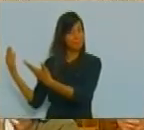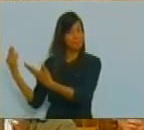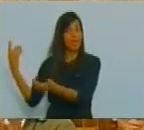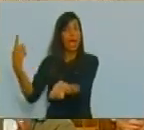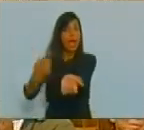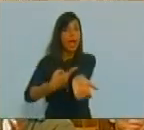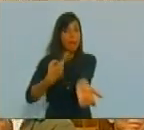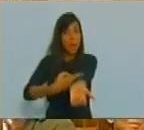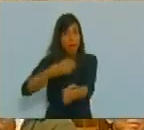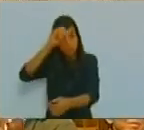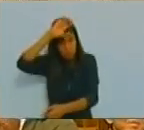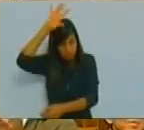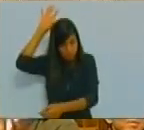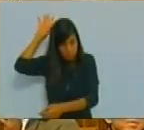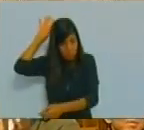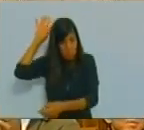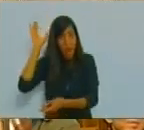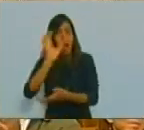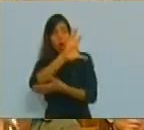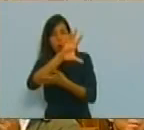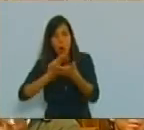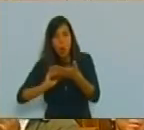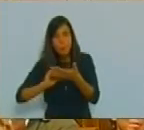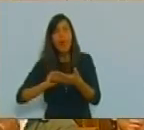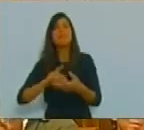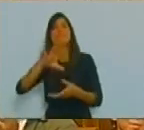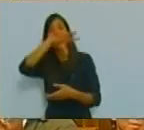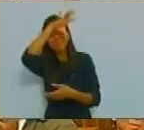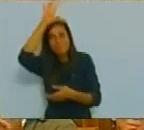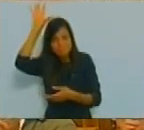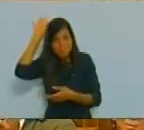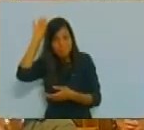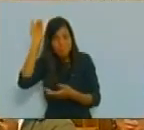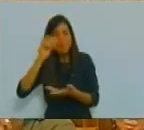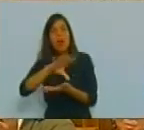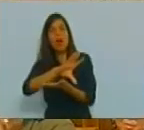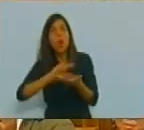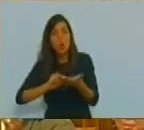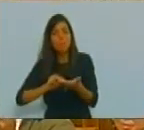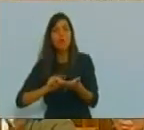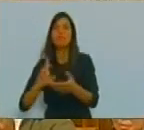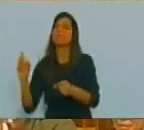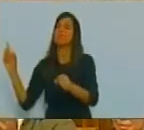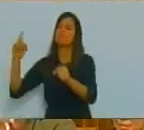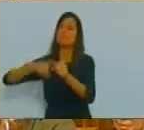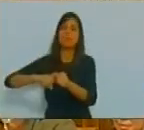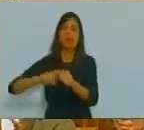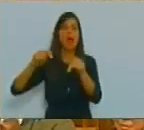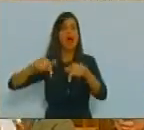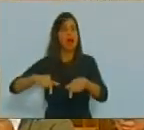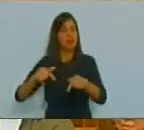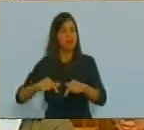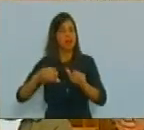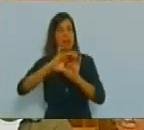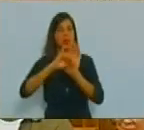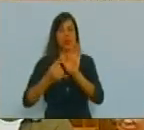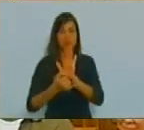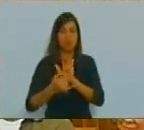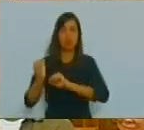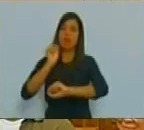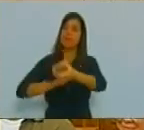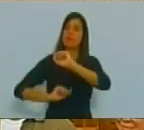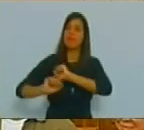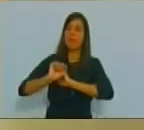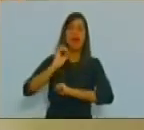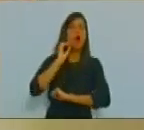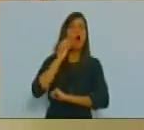y ha decidido seguir el ejemplo de su hermano y se ha medido para estar en esta asamblea constituyente y defender los derechos de la